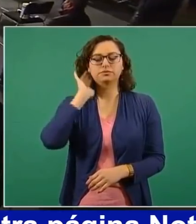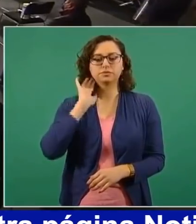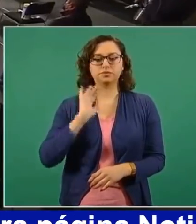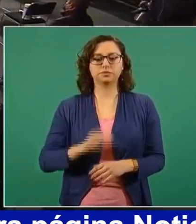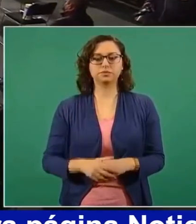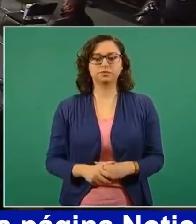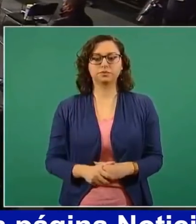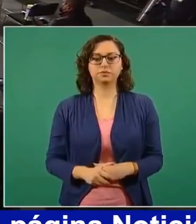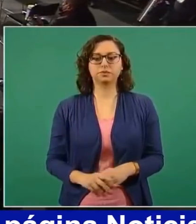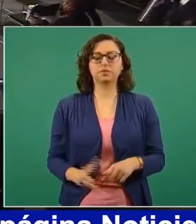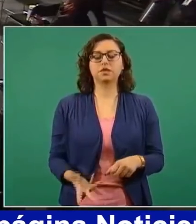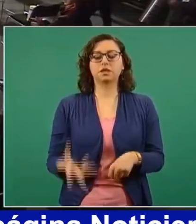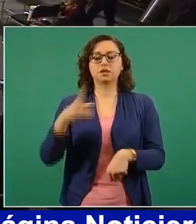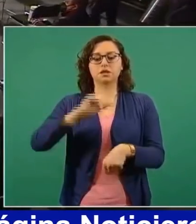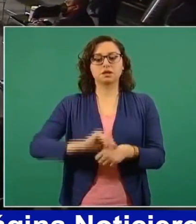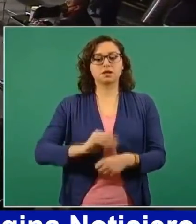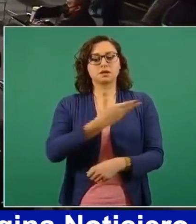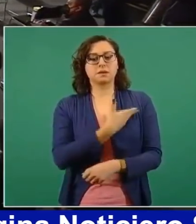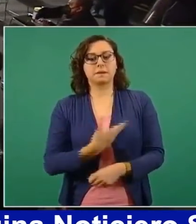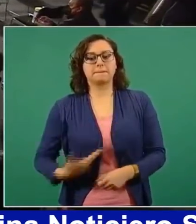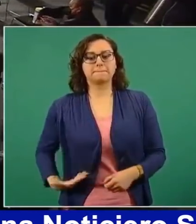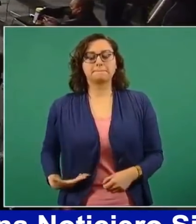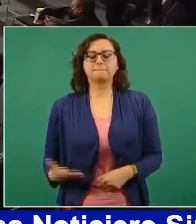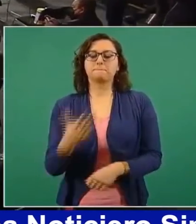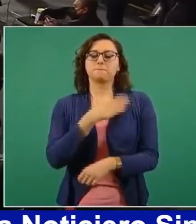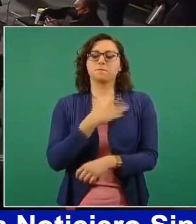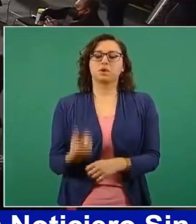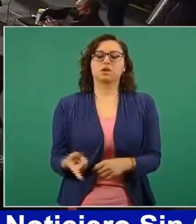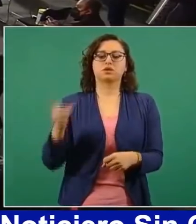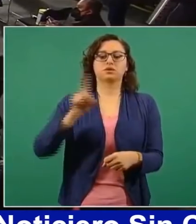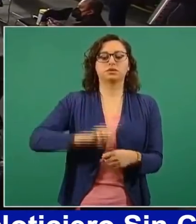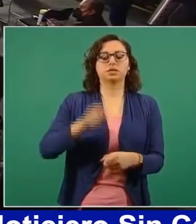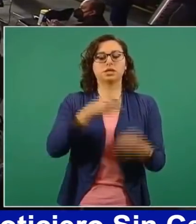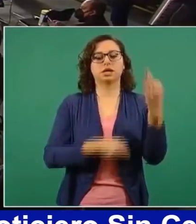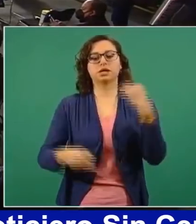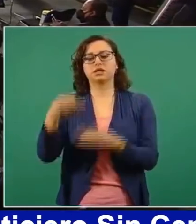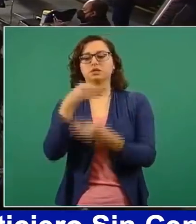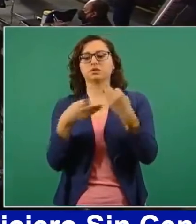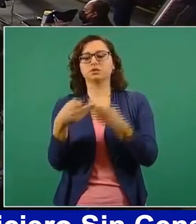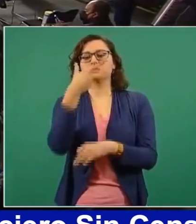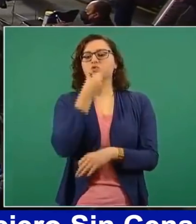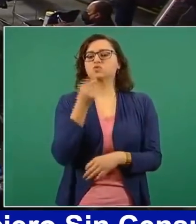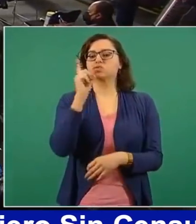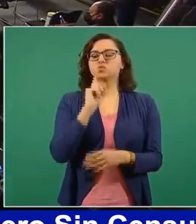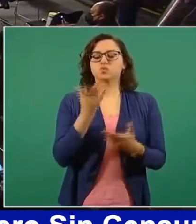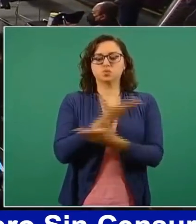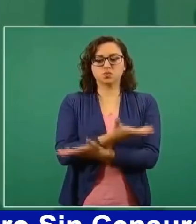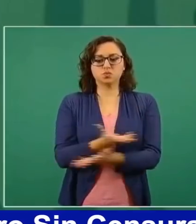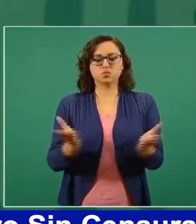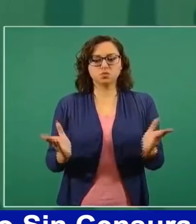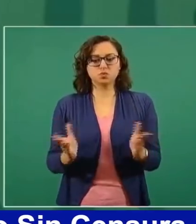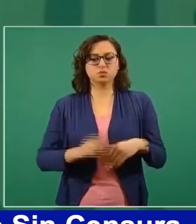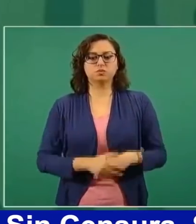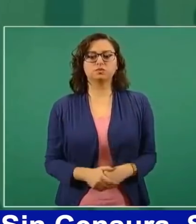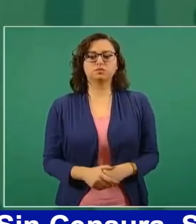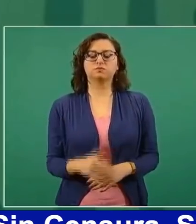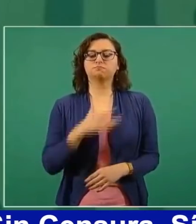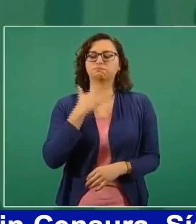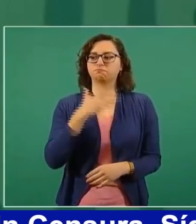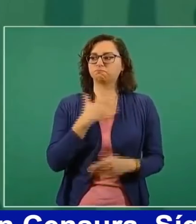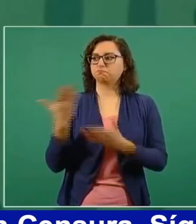Con su permiso, señor presidente. Muy buenos días a todas y todos ustedes. Nuevamente es un gusto estar